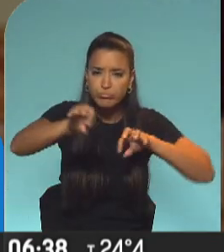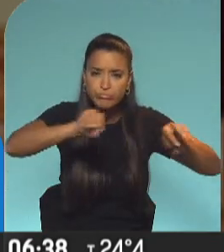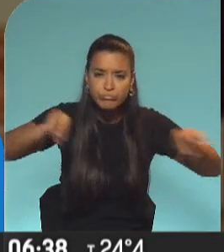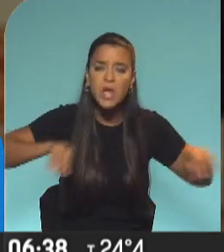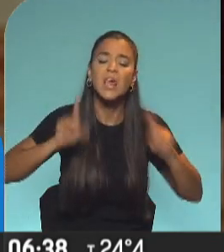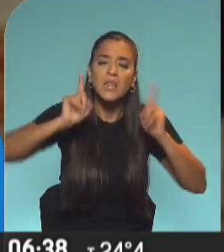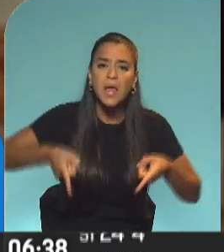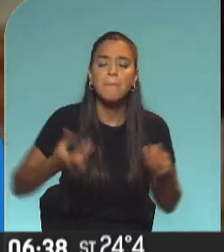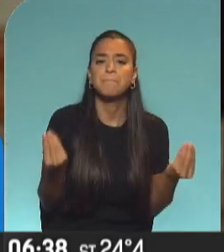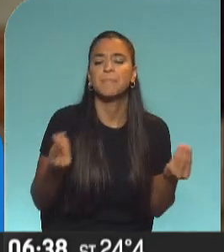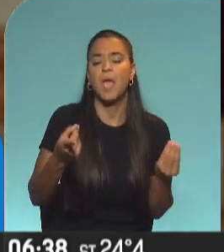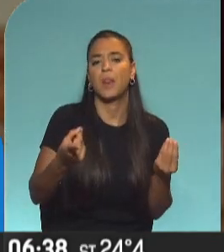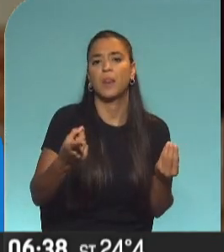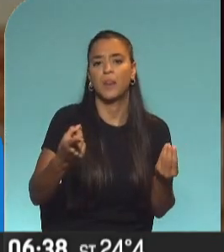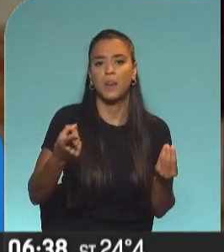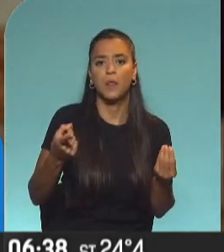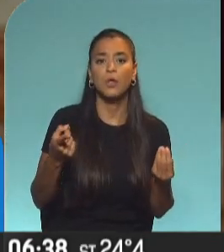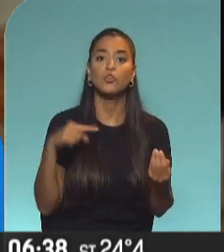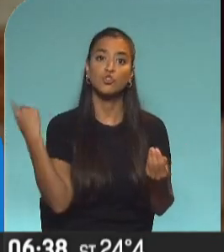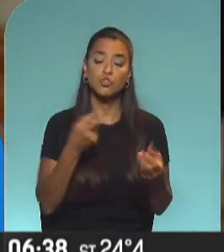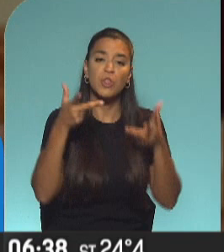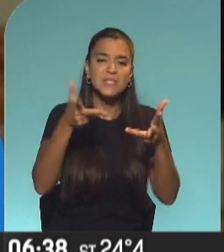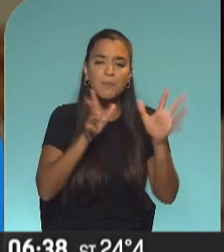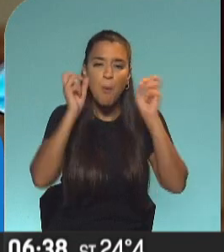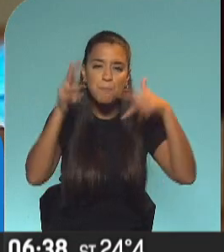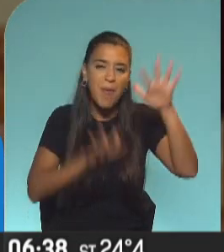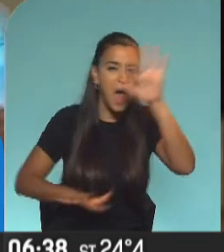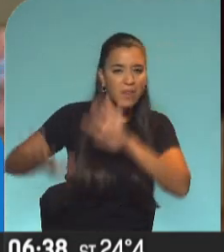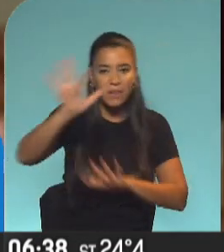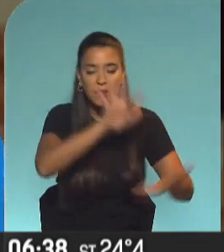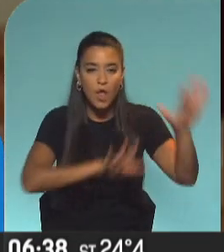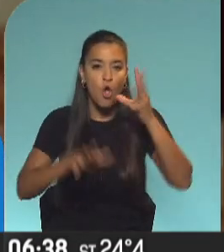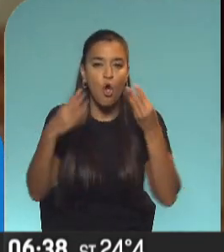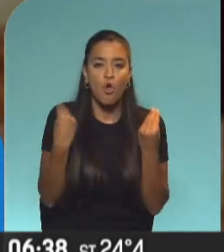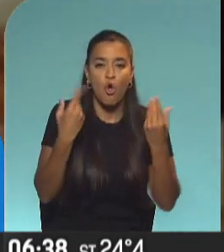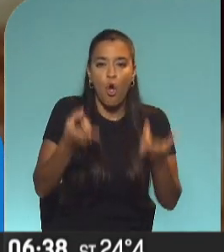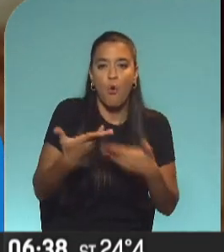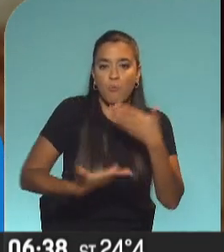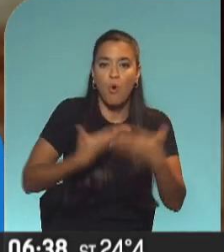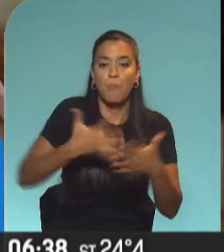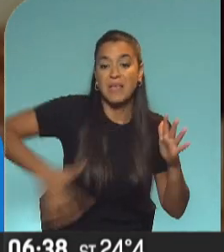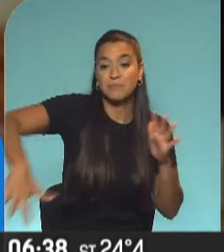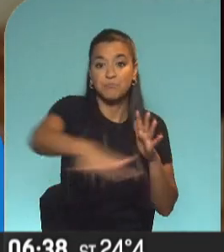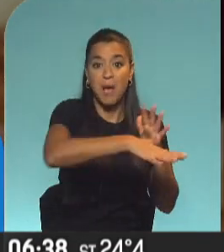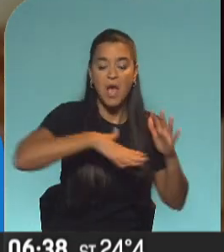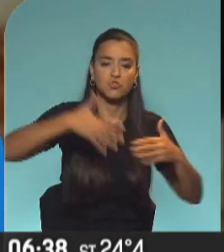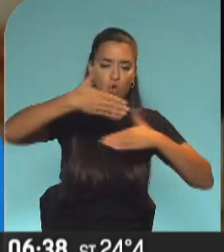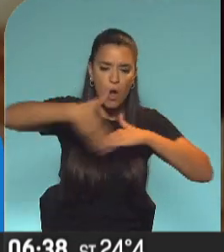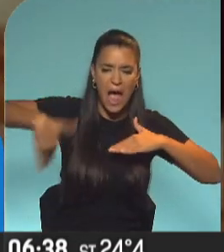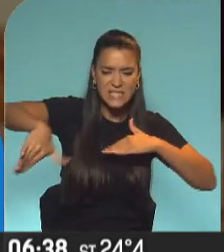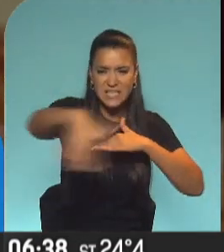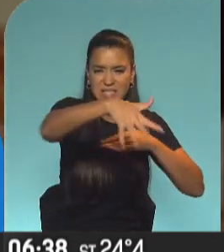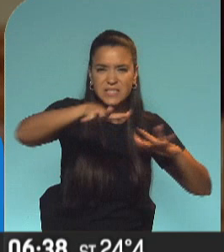la distribución de lo que denominamos la logística de calle, en términos de uso del espacio público y la